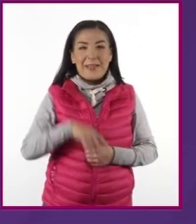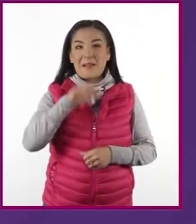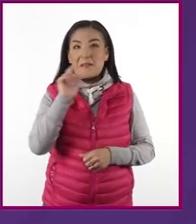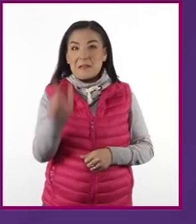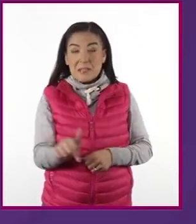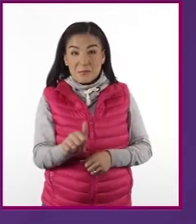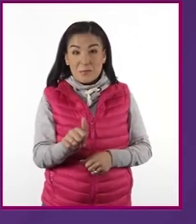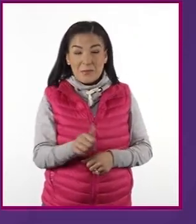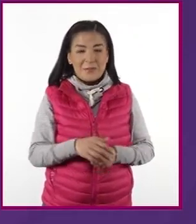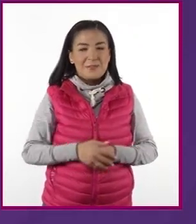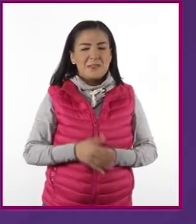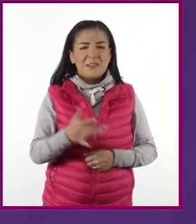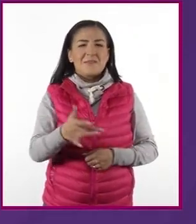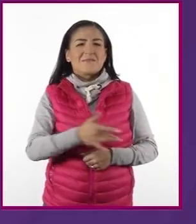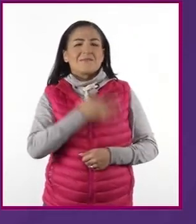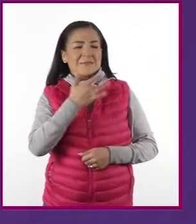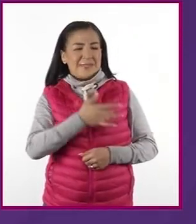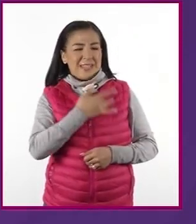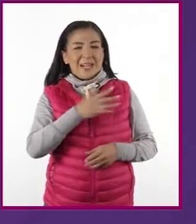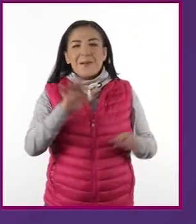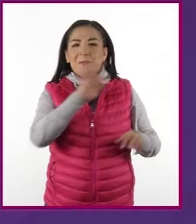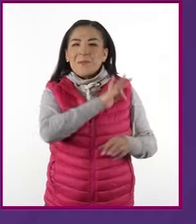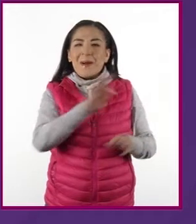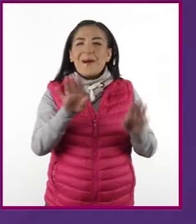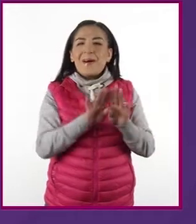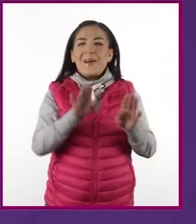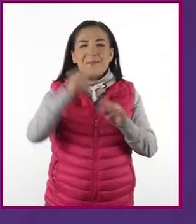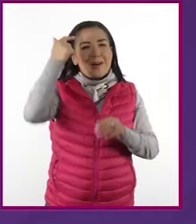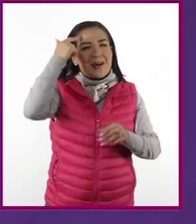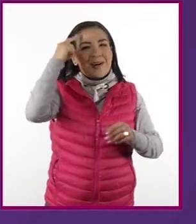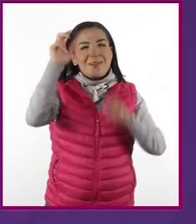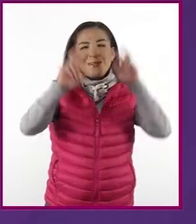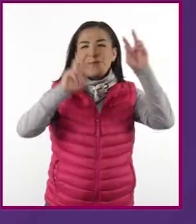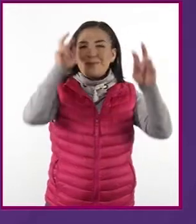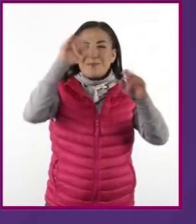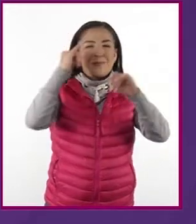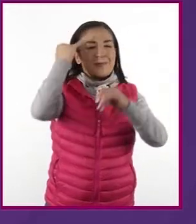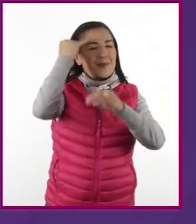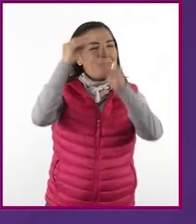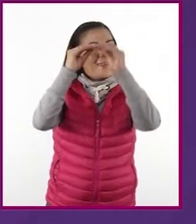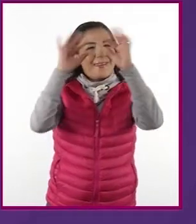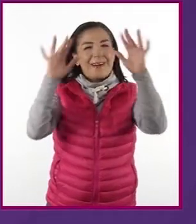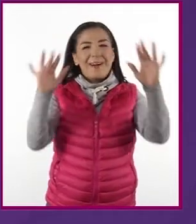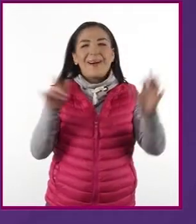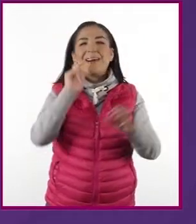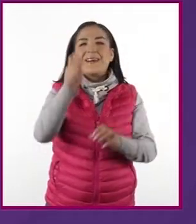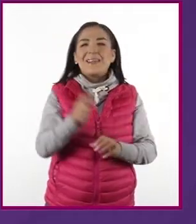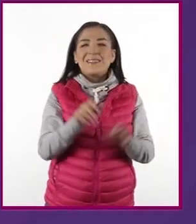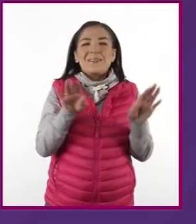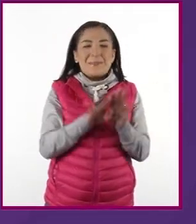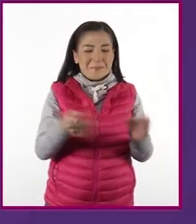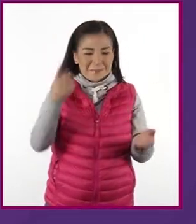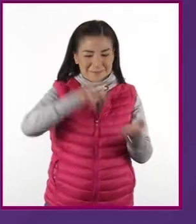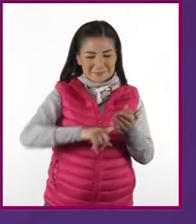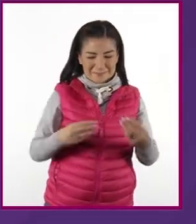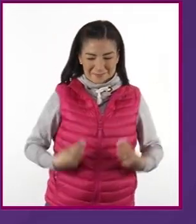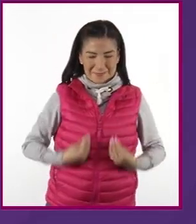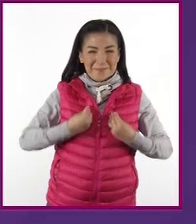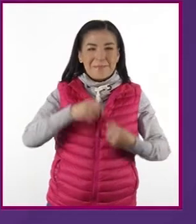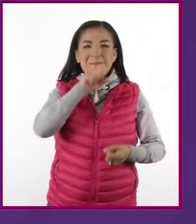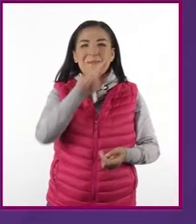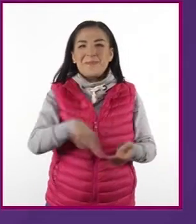podemos vivir a gusto mientras leemos dentro de ese lugar, mientras nos aposentamos en